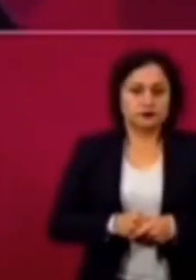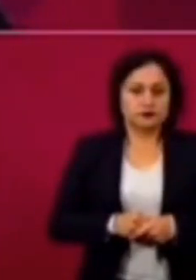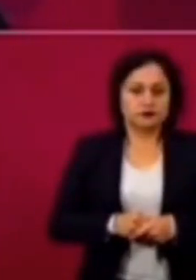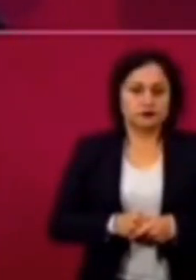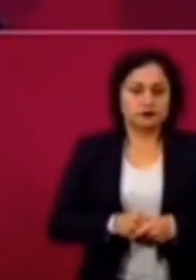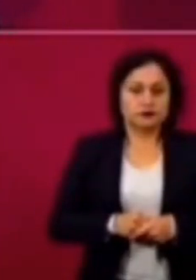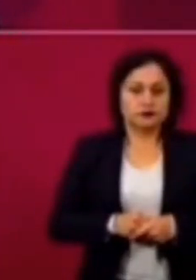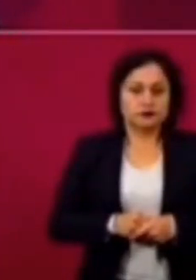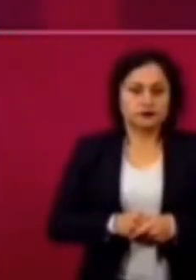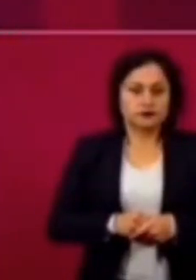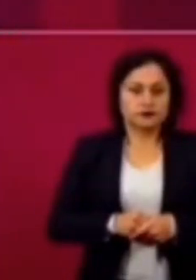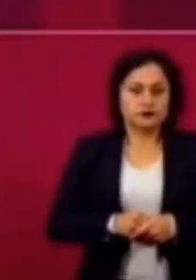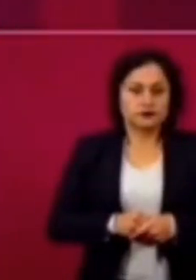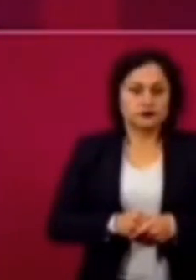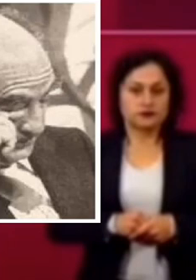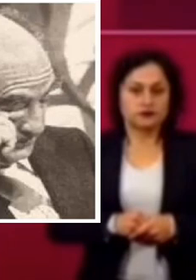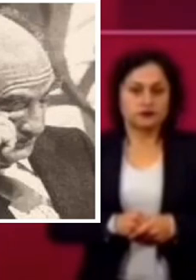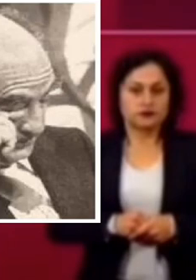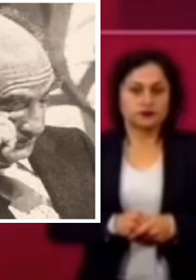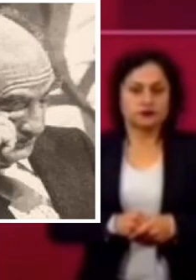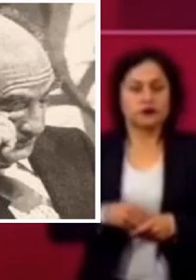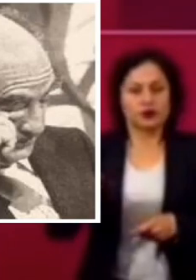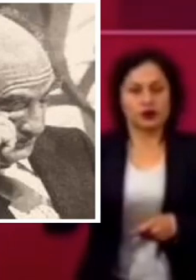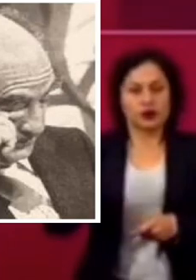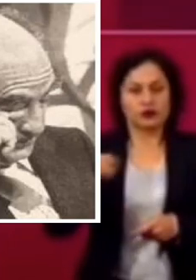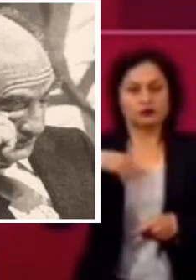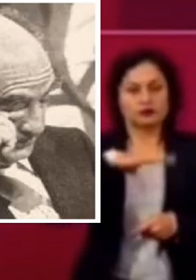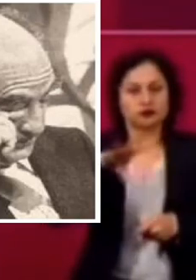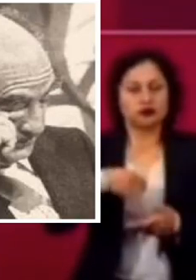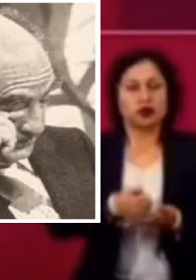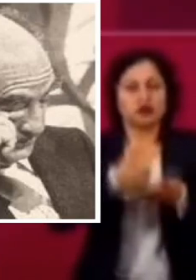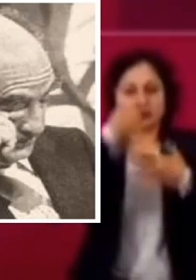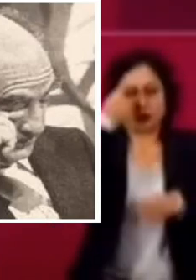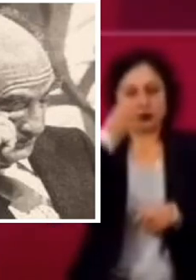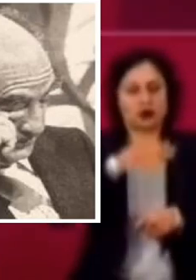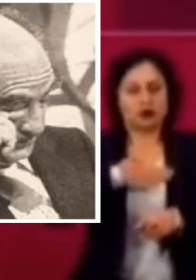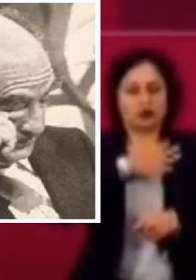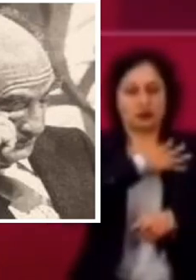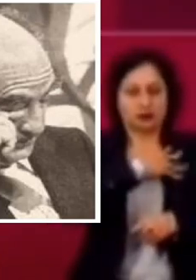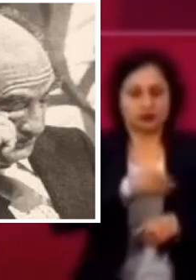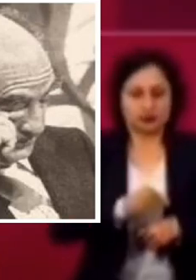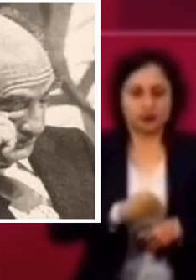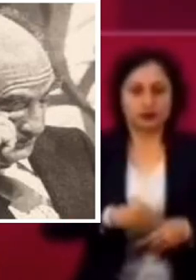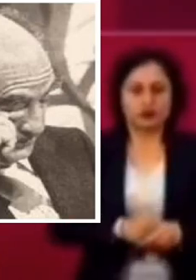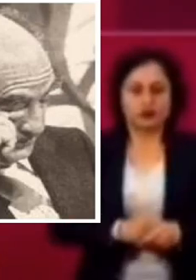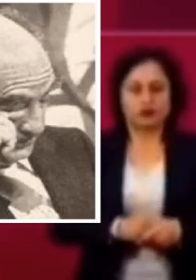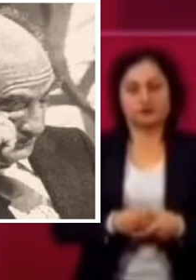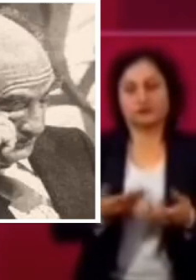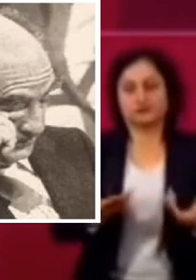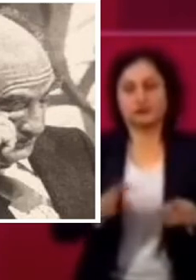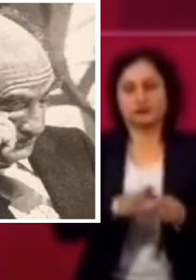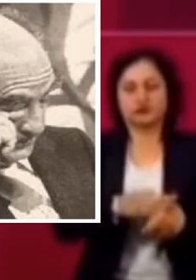El apellido no es lo único que tienen en común el expresidente José López Portillo y el actual mandatario Andrés